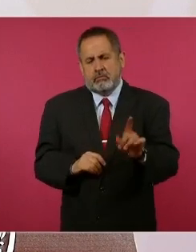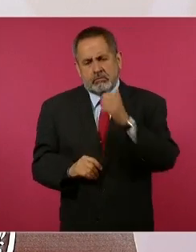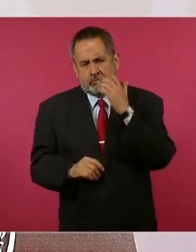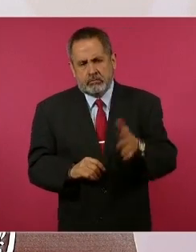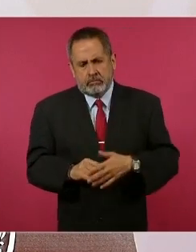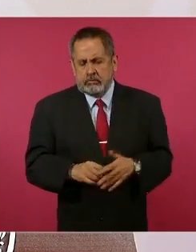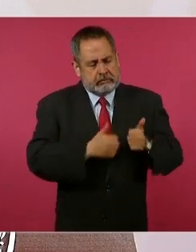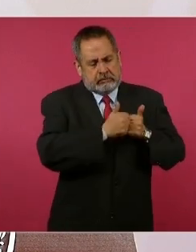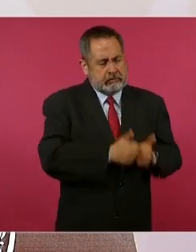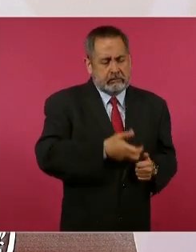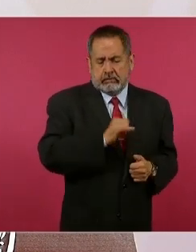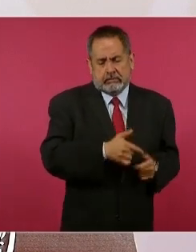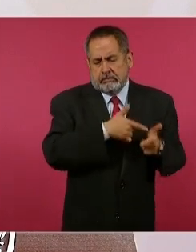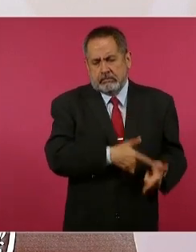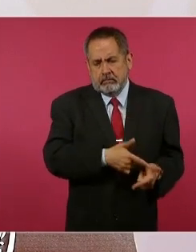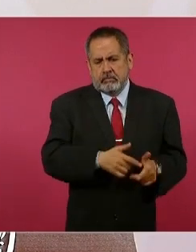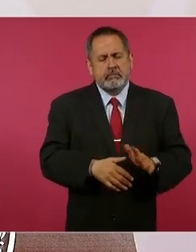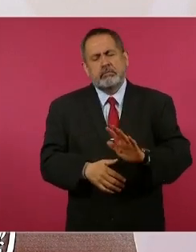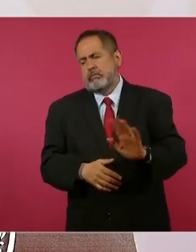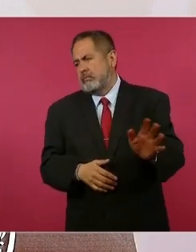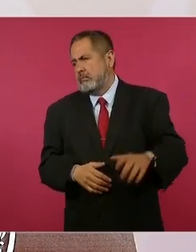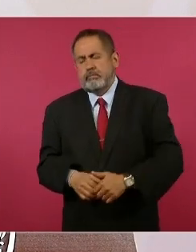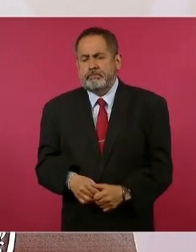los cambios.